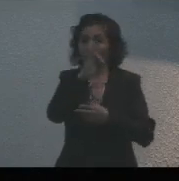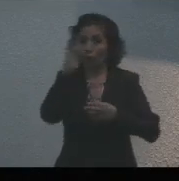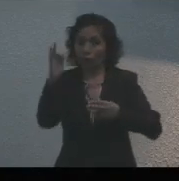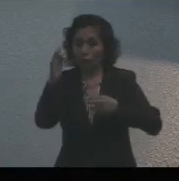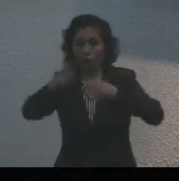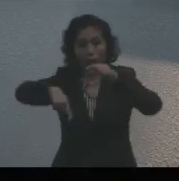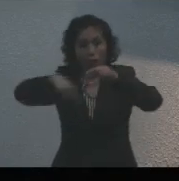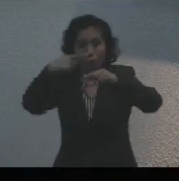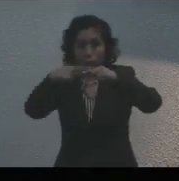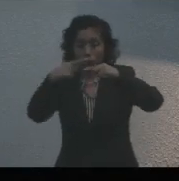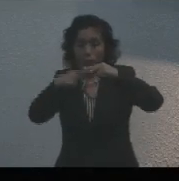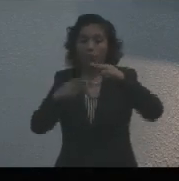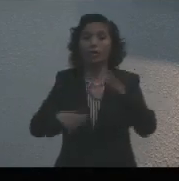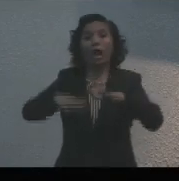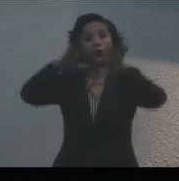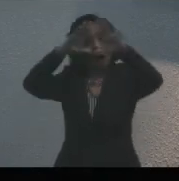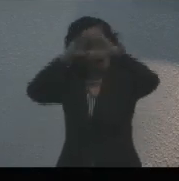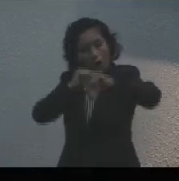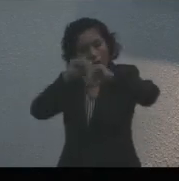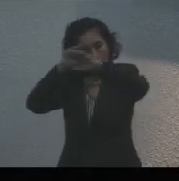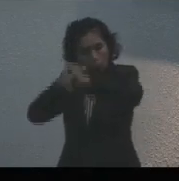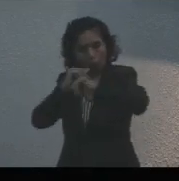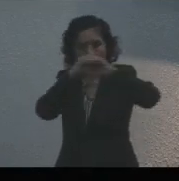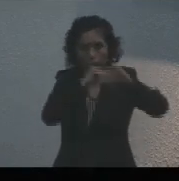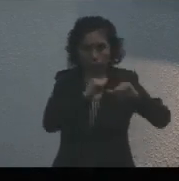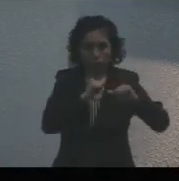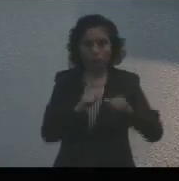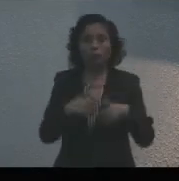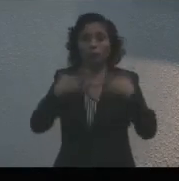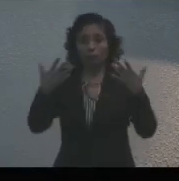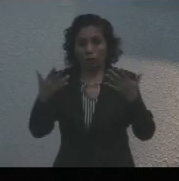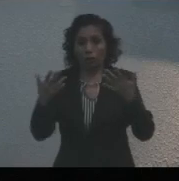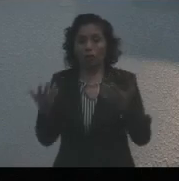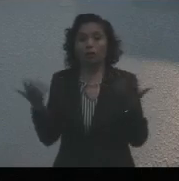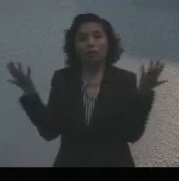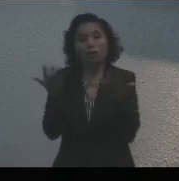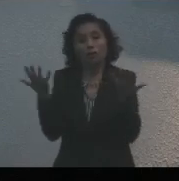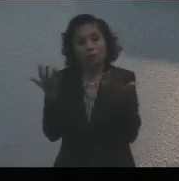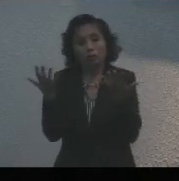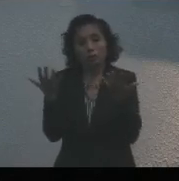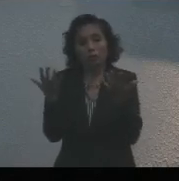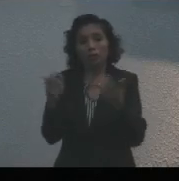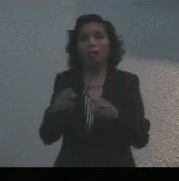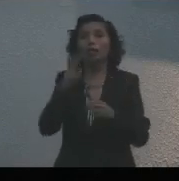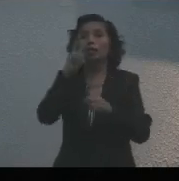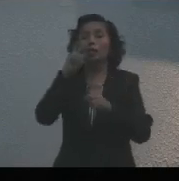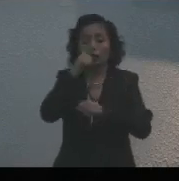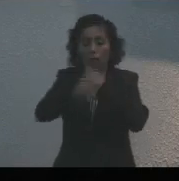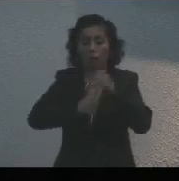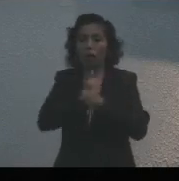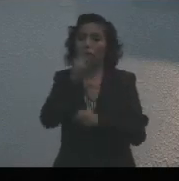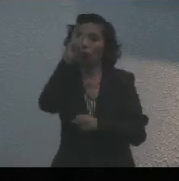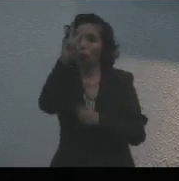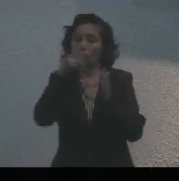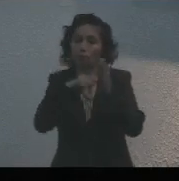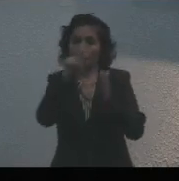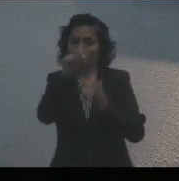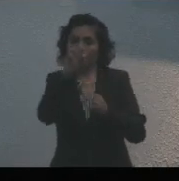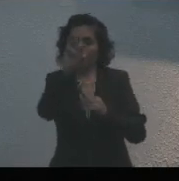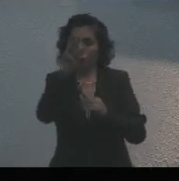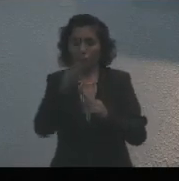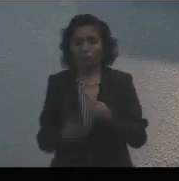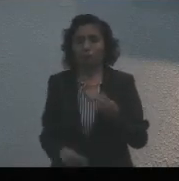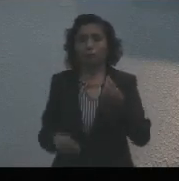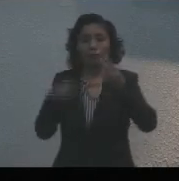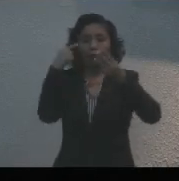determine la presidencia de la mesa directiva en funciones, la cual deberá llevarse a cabo dentro del presente año 2023.